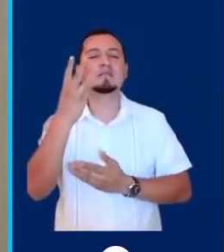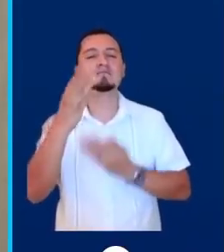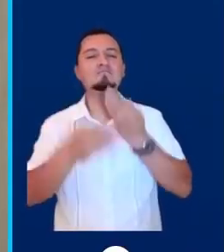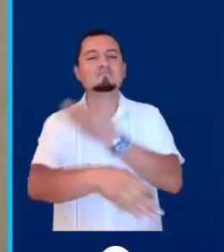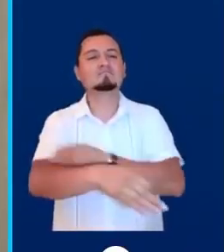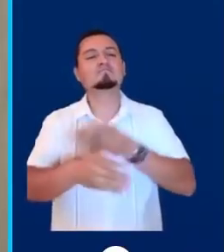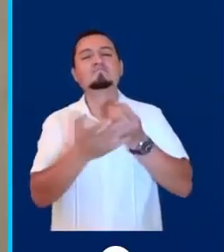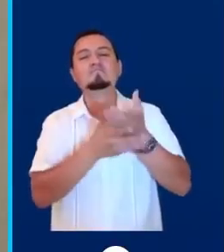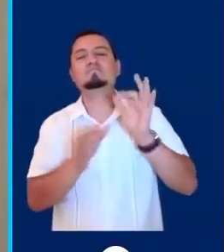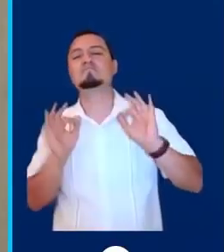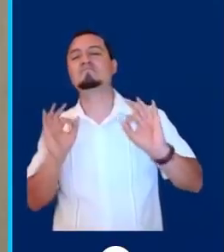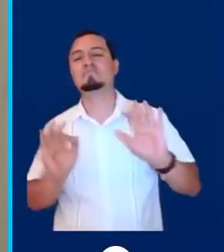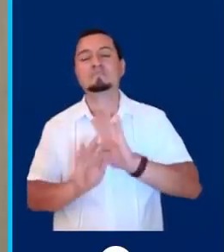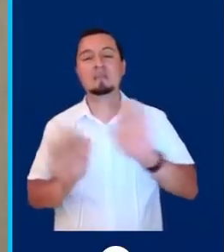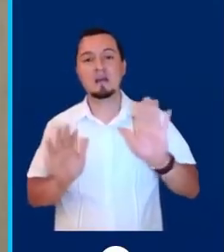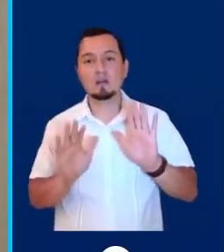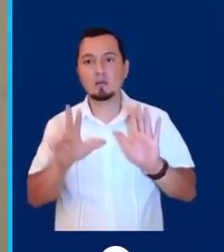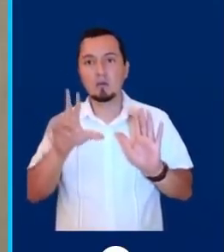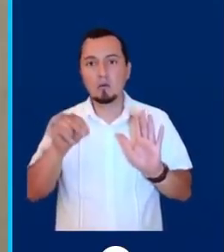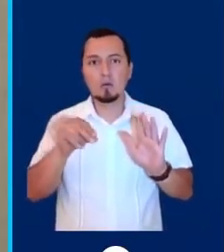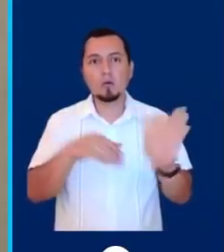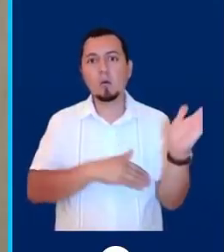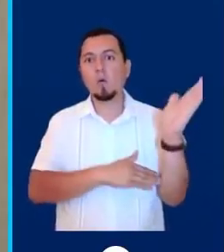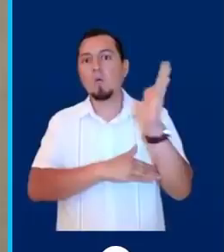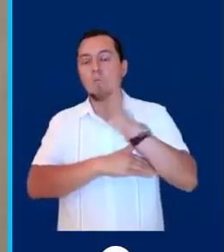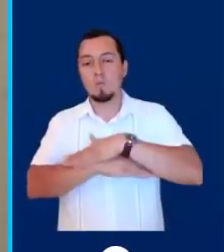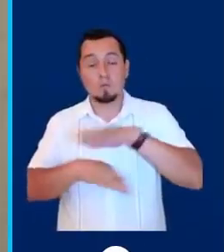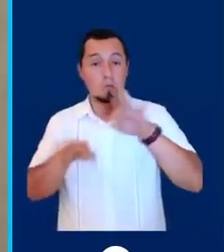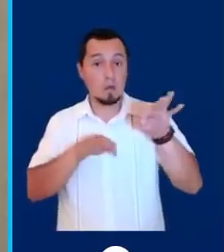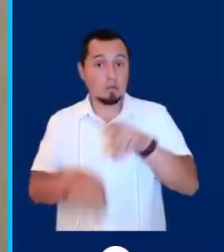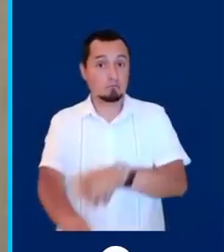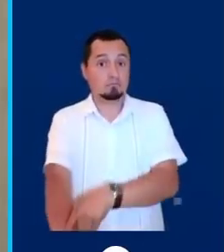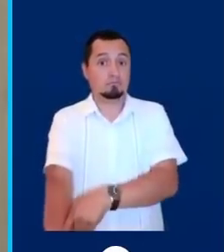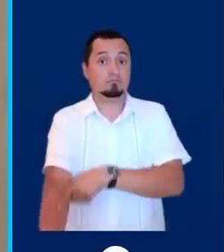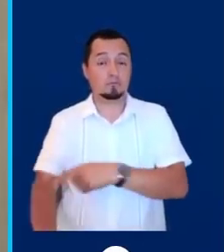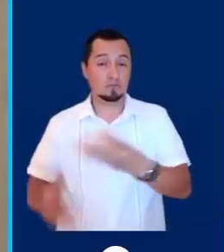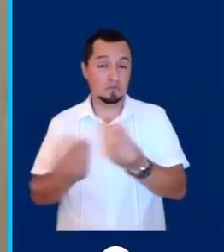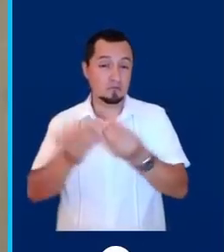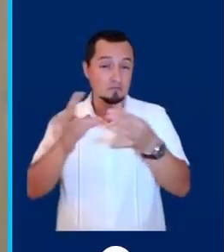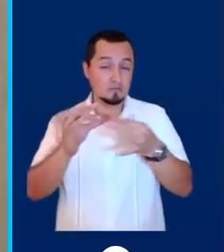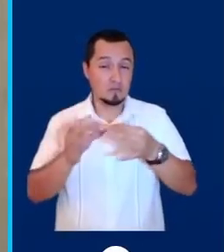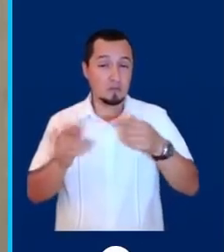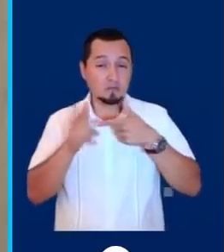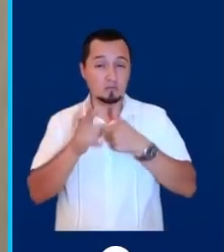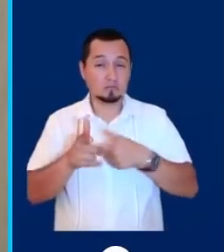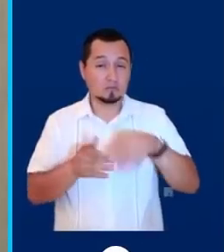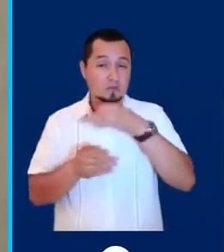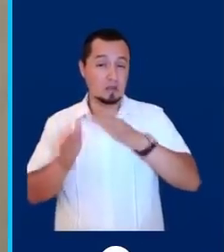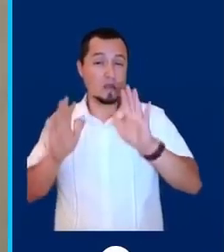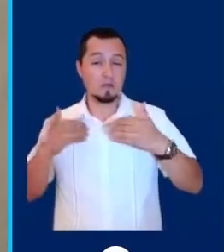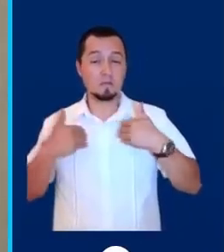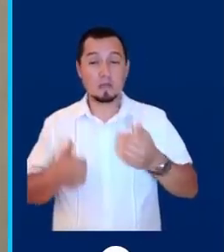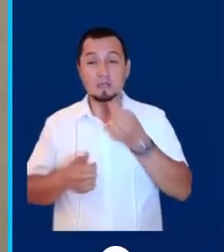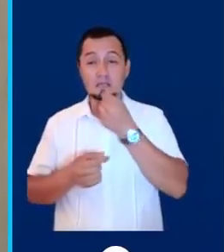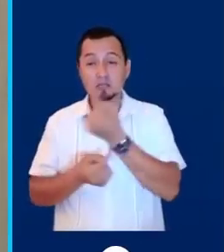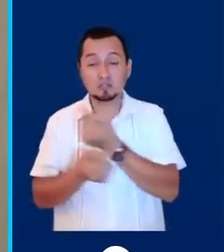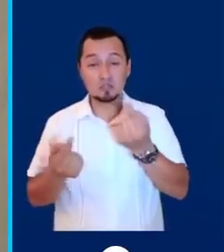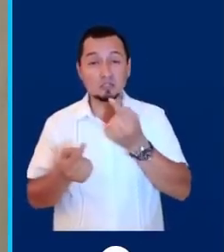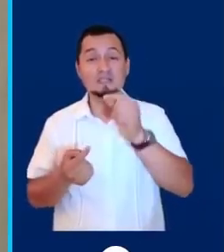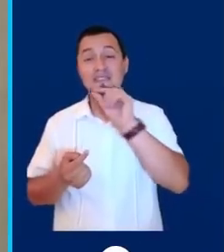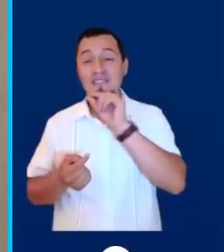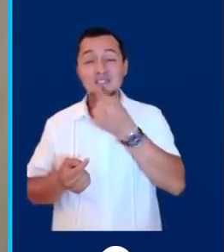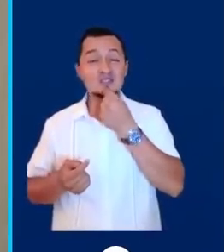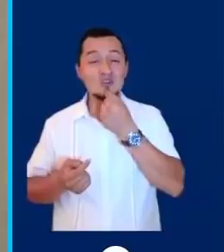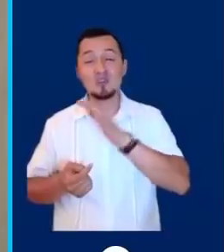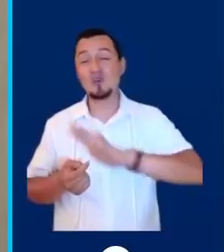permitieron que este año tan largo se pudiera enfrentar de la mejor manera posible. A los niños y a las niñas de